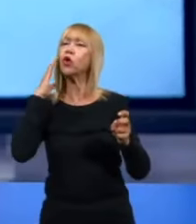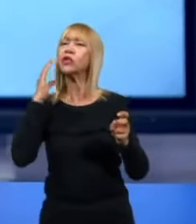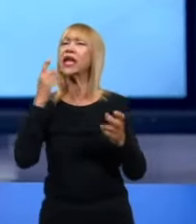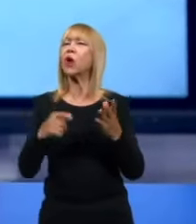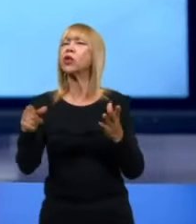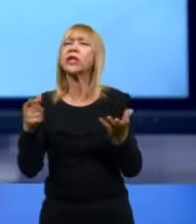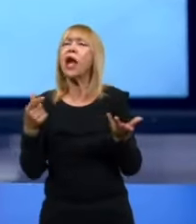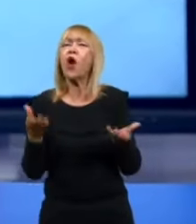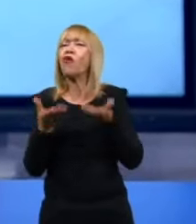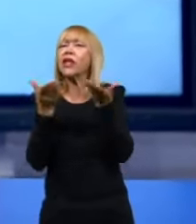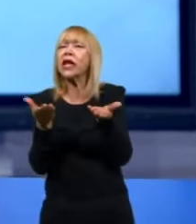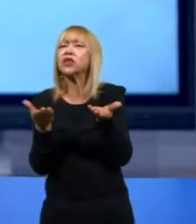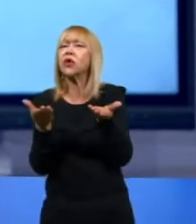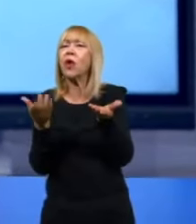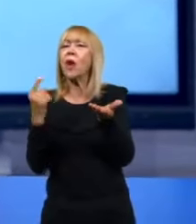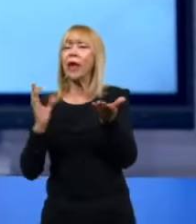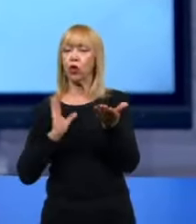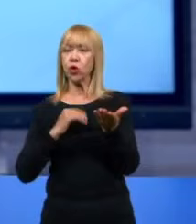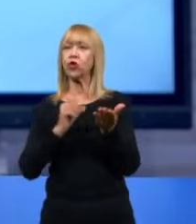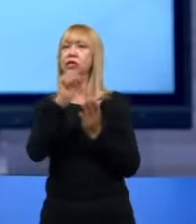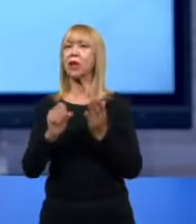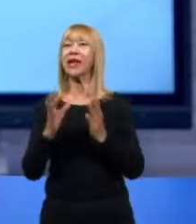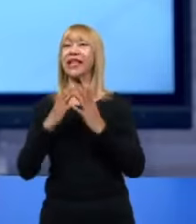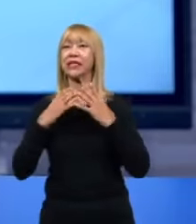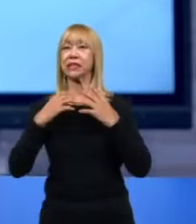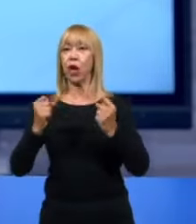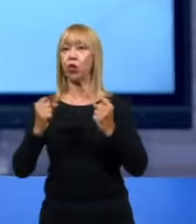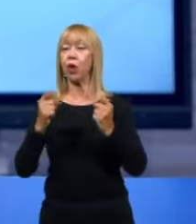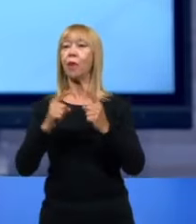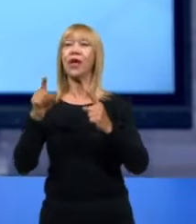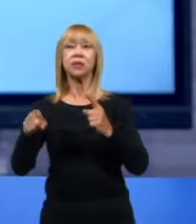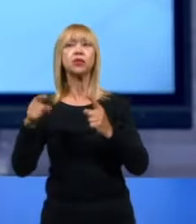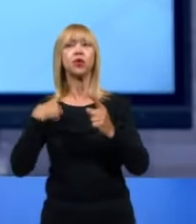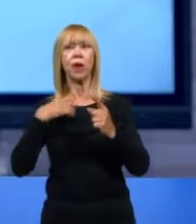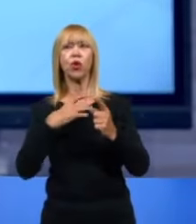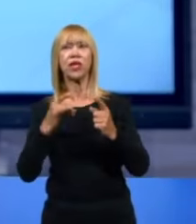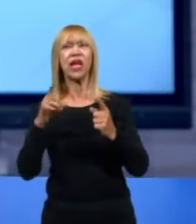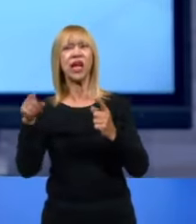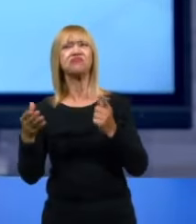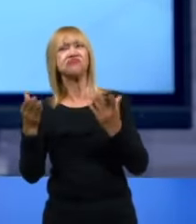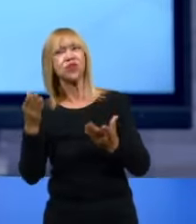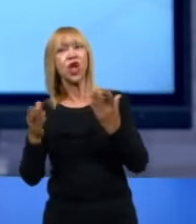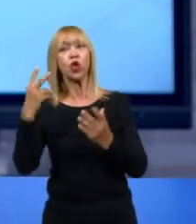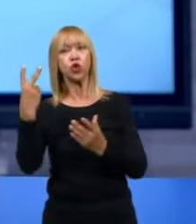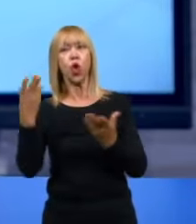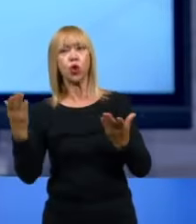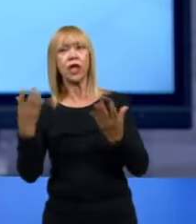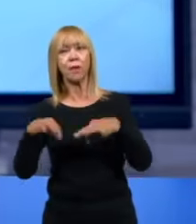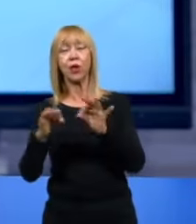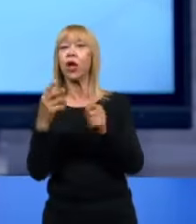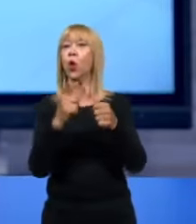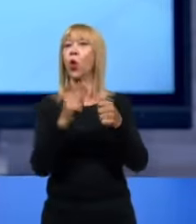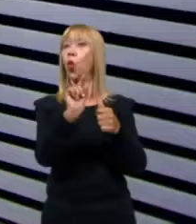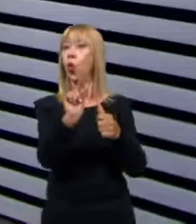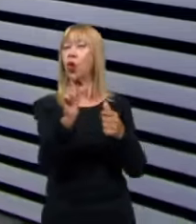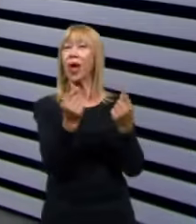es lo que usted está ofertando para nuestro sistema de salud, pero ahí en esa premisa me gustaría que ponderara dos aspectos importantes. Número uno,